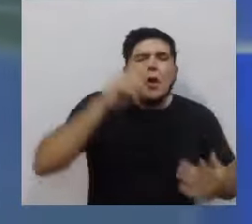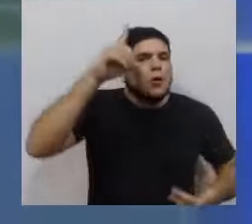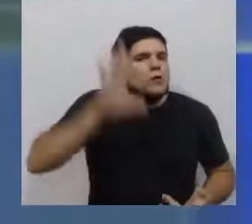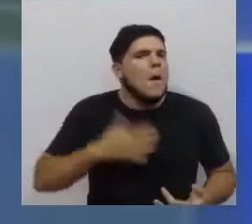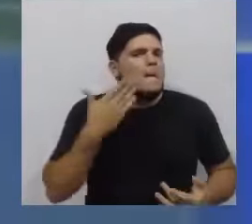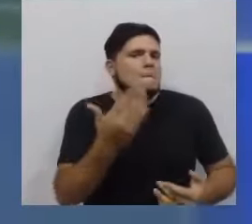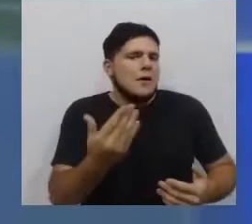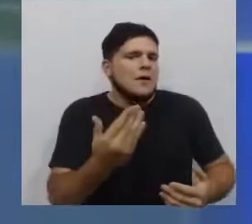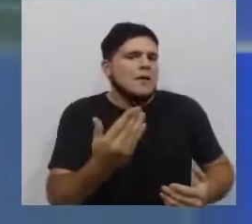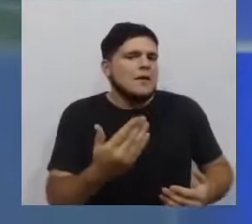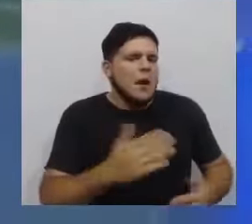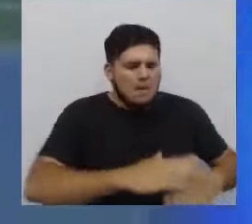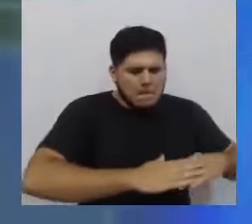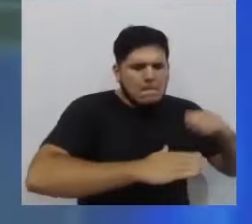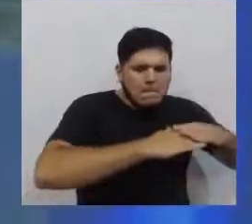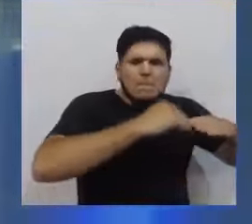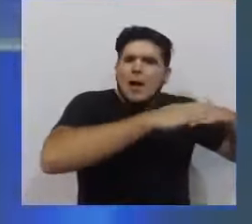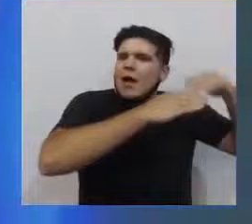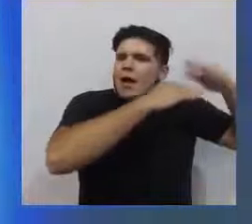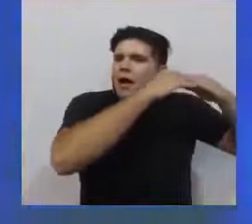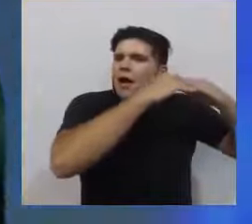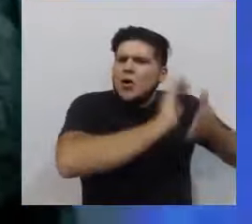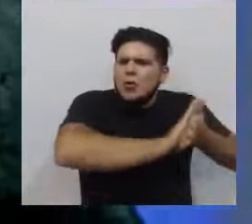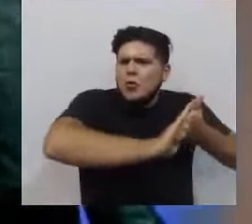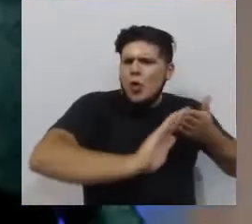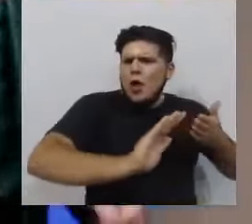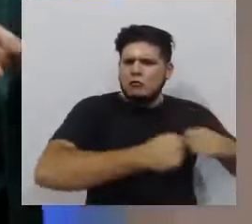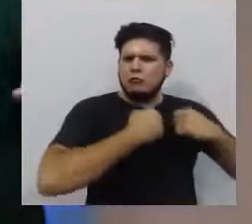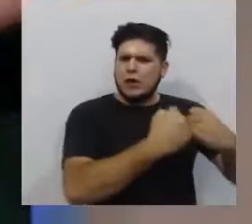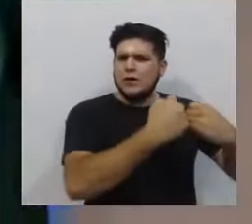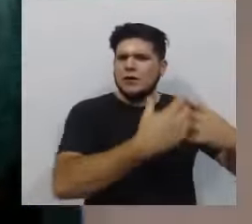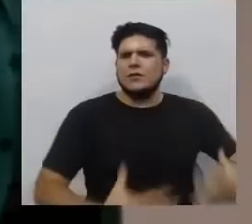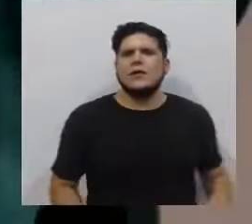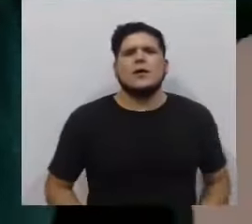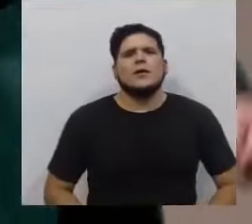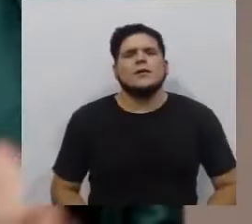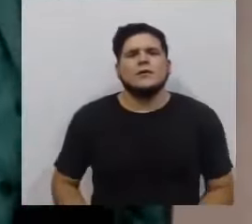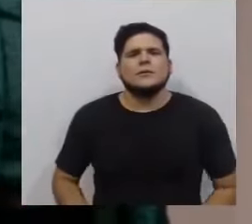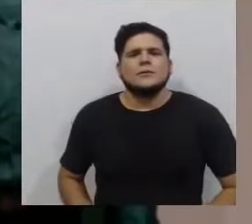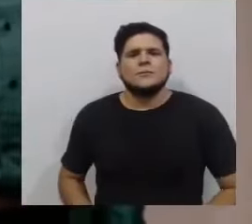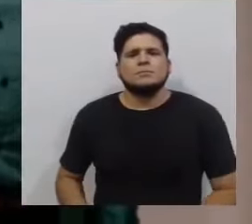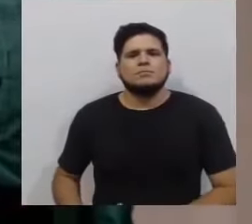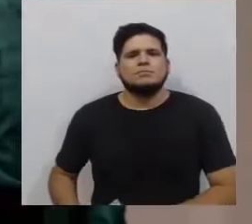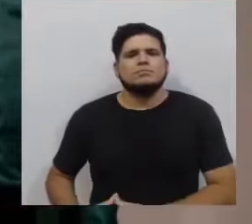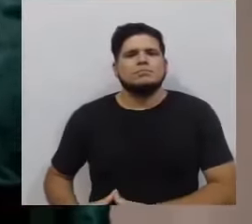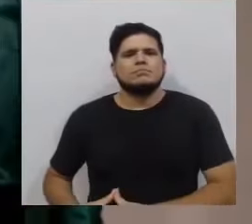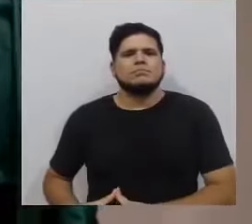lineamientos se dicen se puede subir más arriba se pueden hacer peldaños nuevos